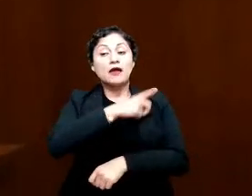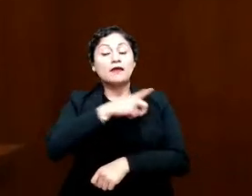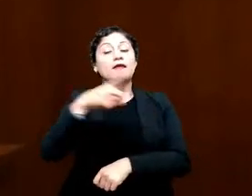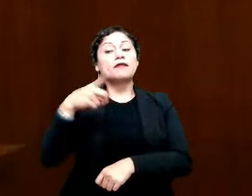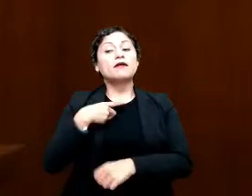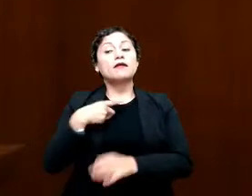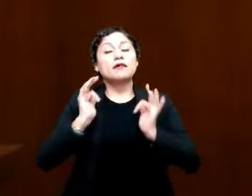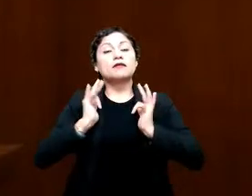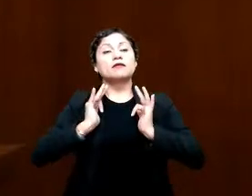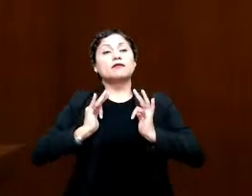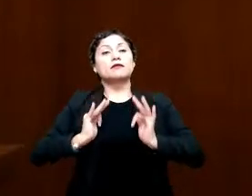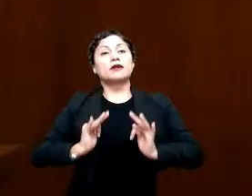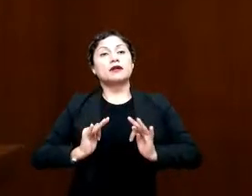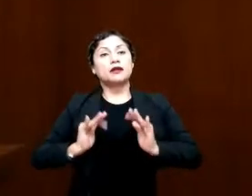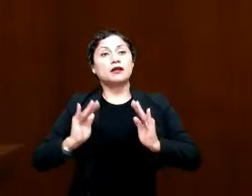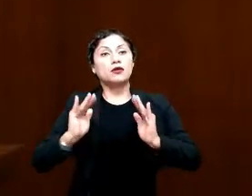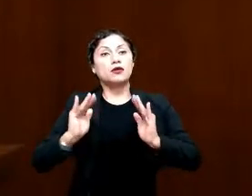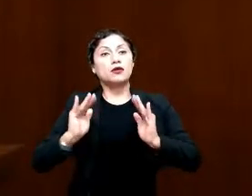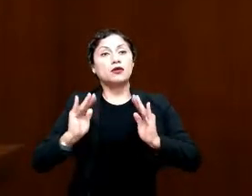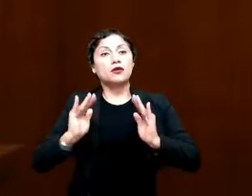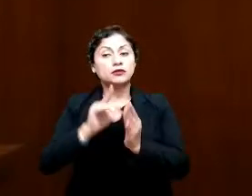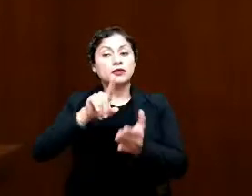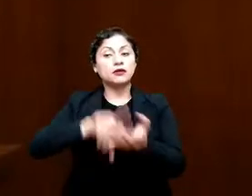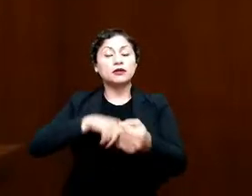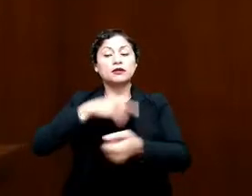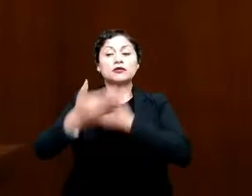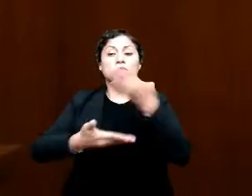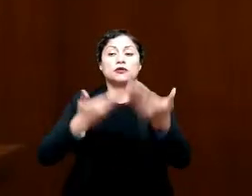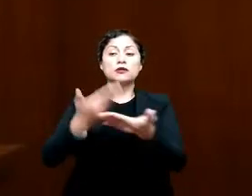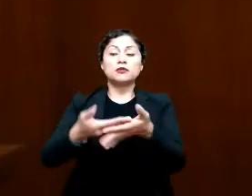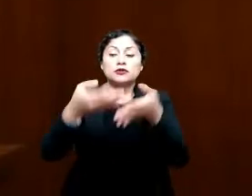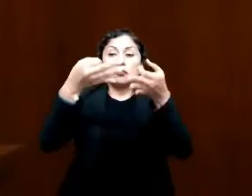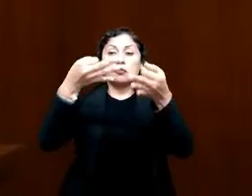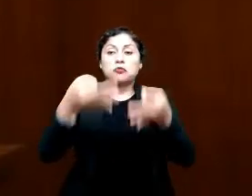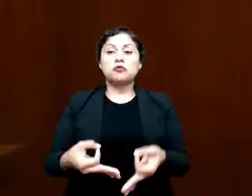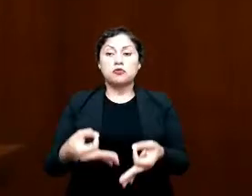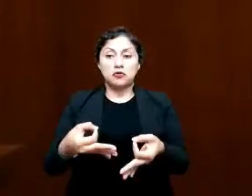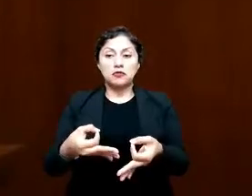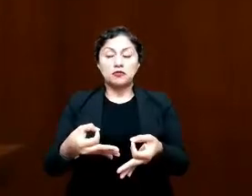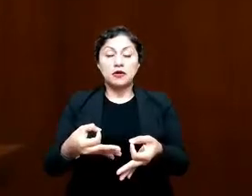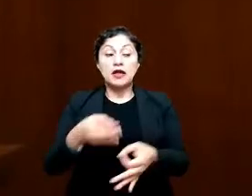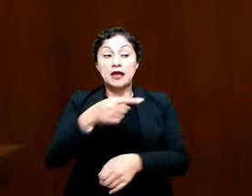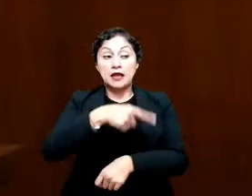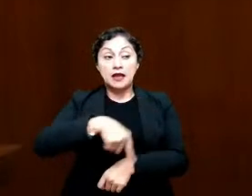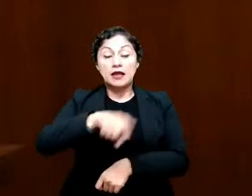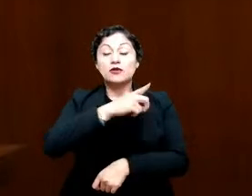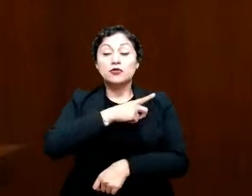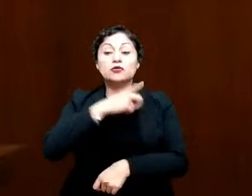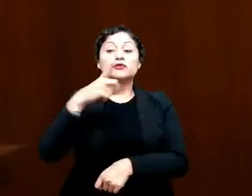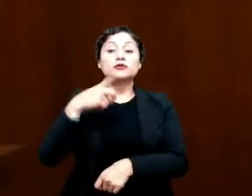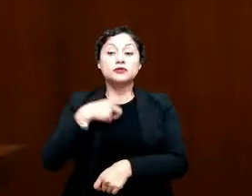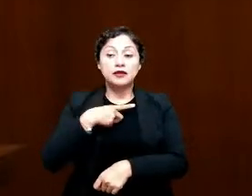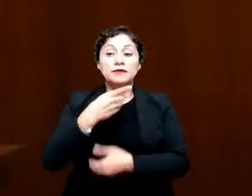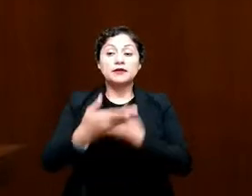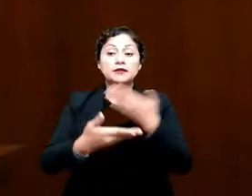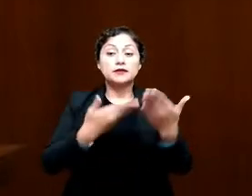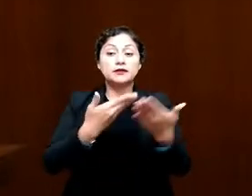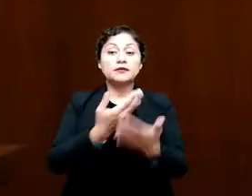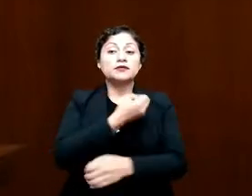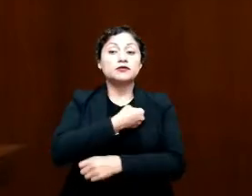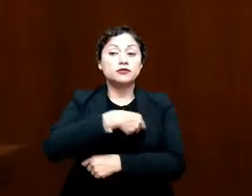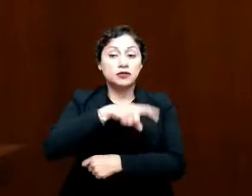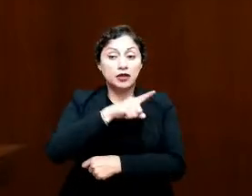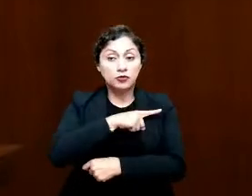patrimonio con bienes y servicios dignos y decorosos, a contar con los servicios de salud para ellos y